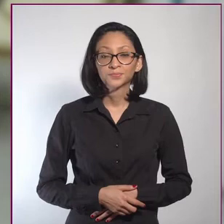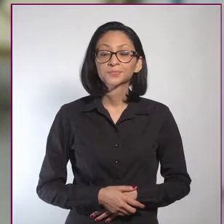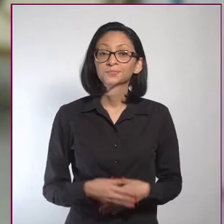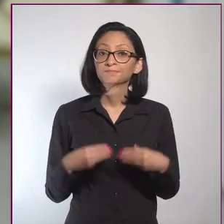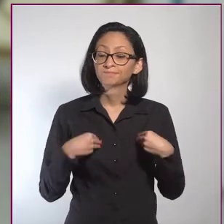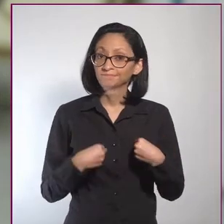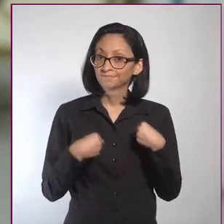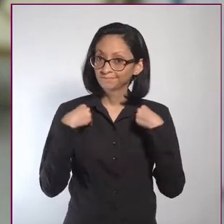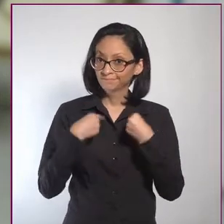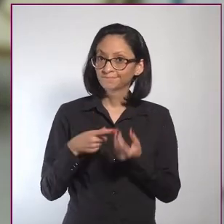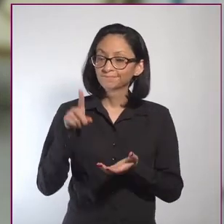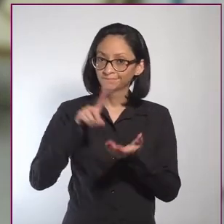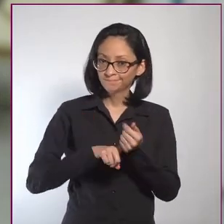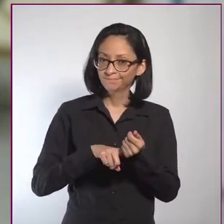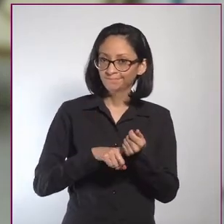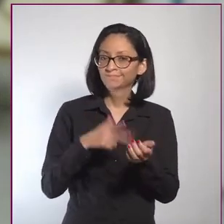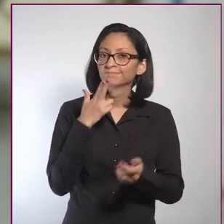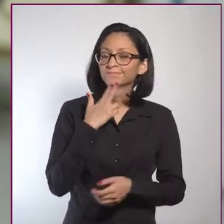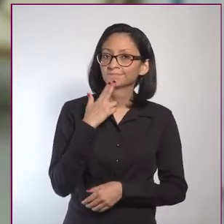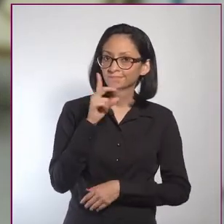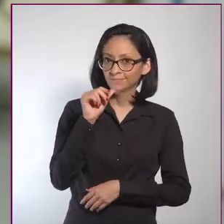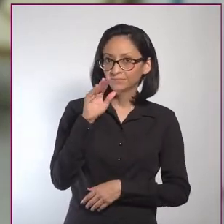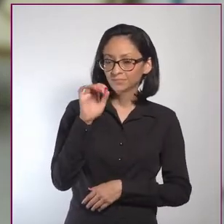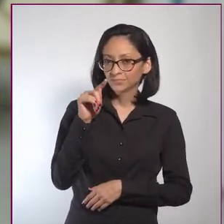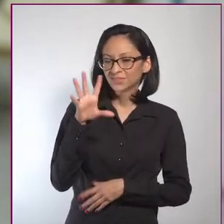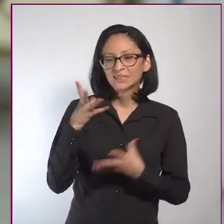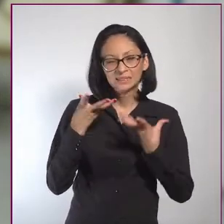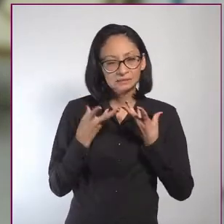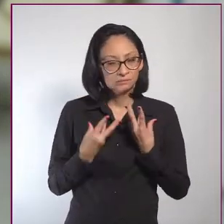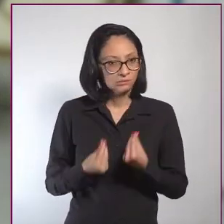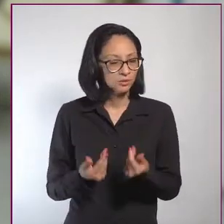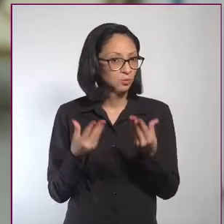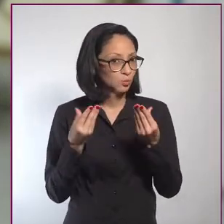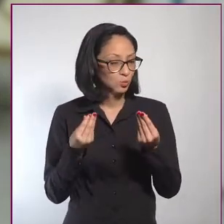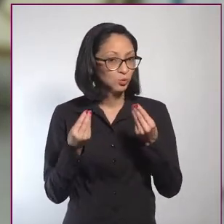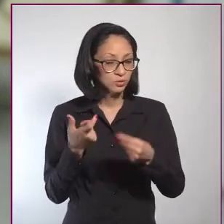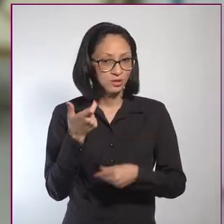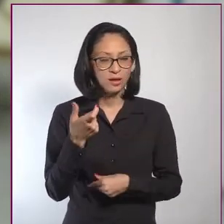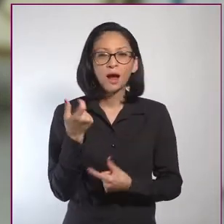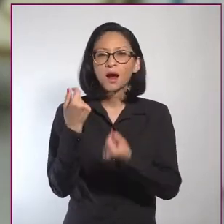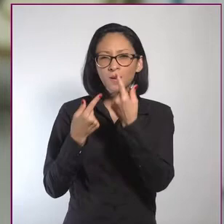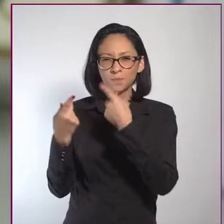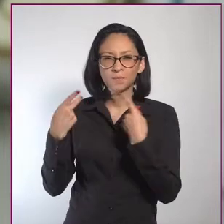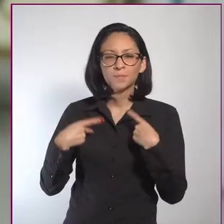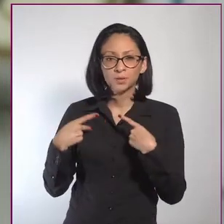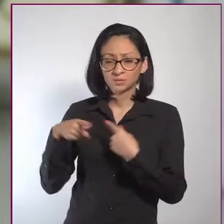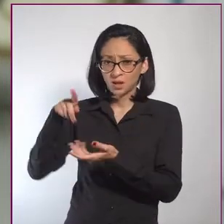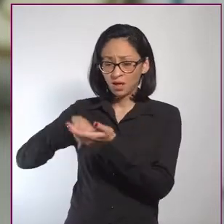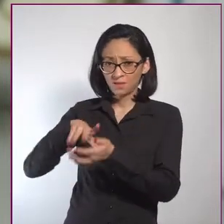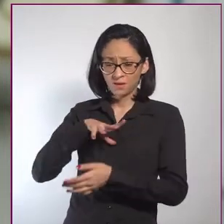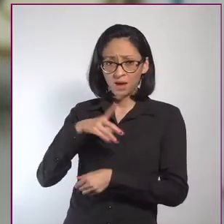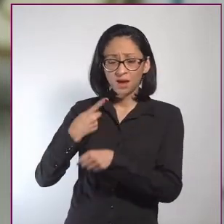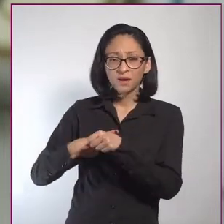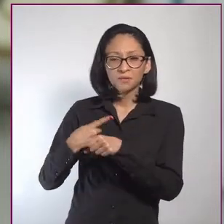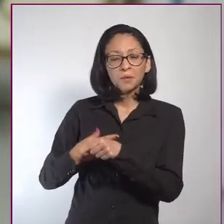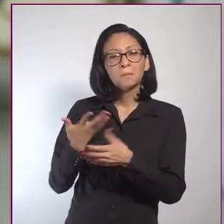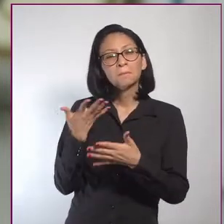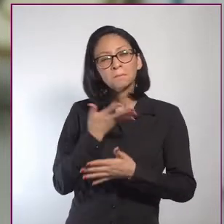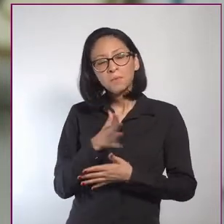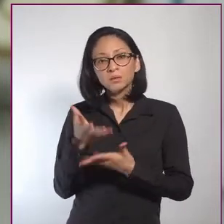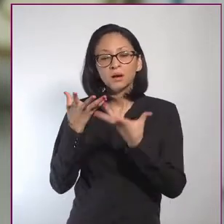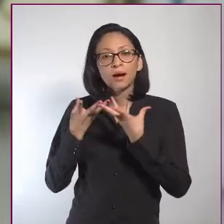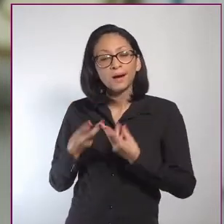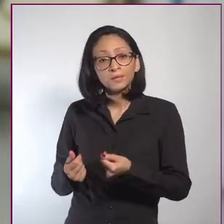Vivir con diabetes es costoso. Se estima que las personas que viven con esta enfermedad o sus familias destinan entre 2,000